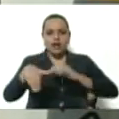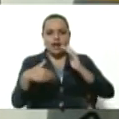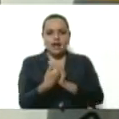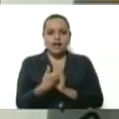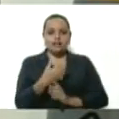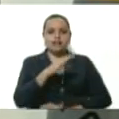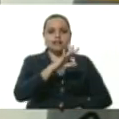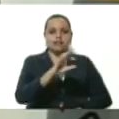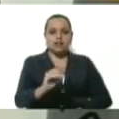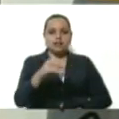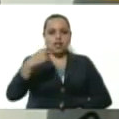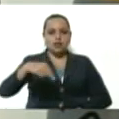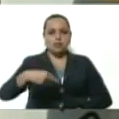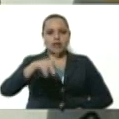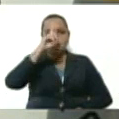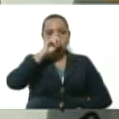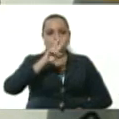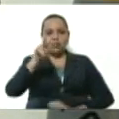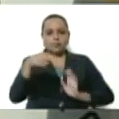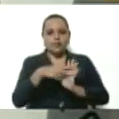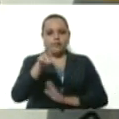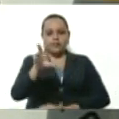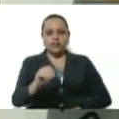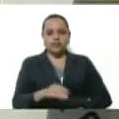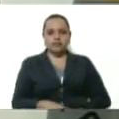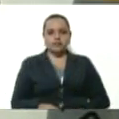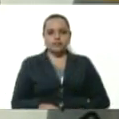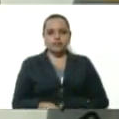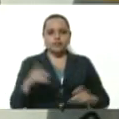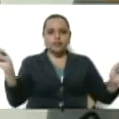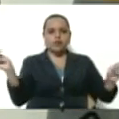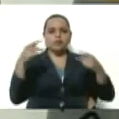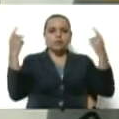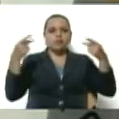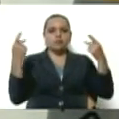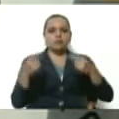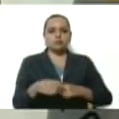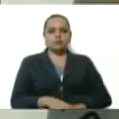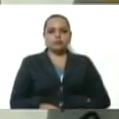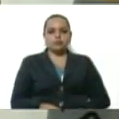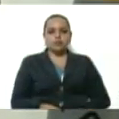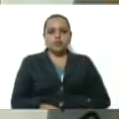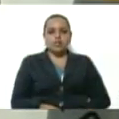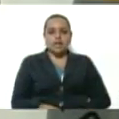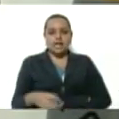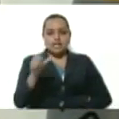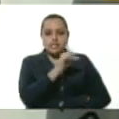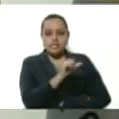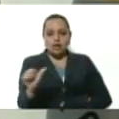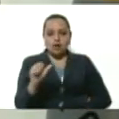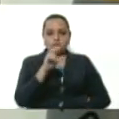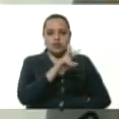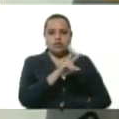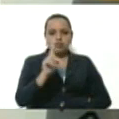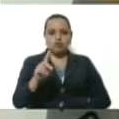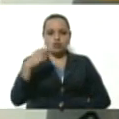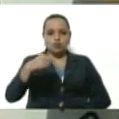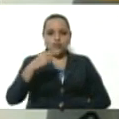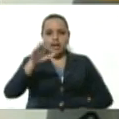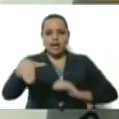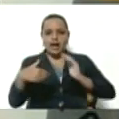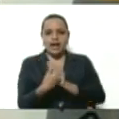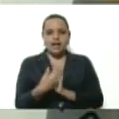30 de noviembre del año 2020. Campaña electoral del sábado 21 de noviembre al